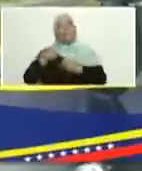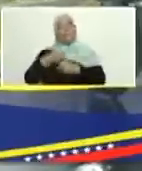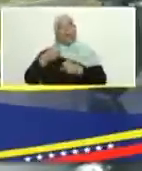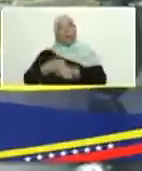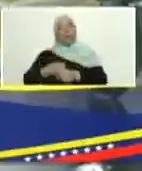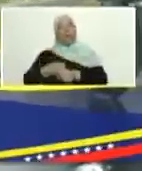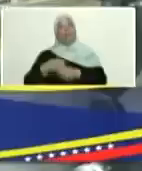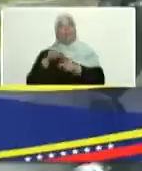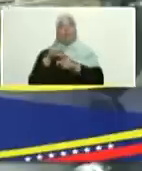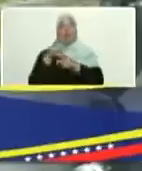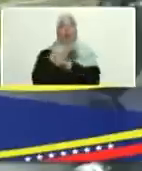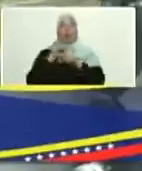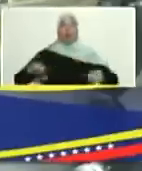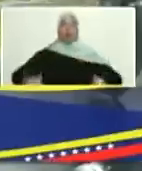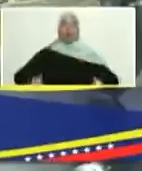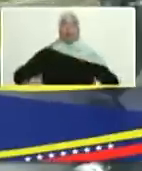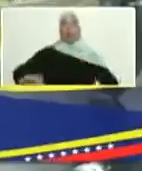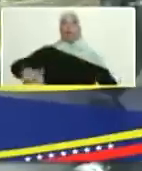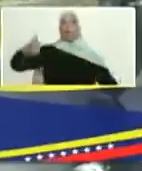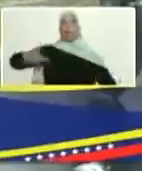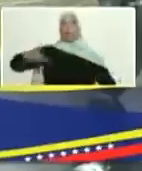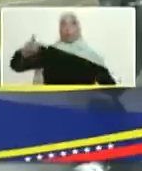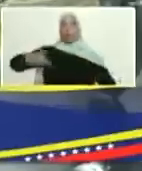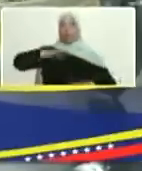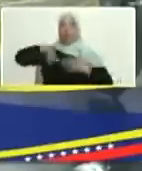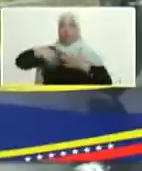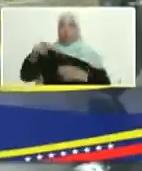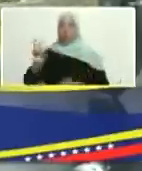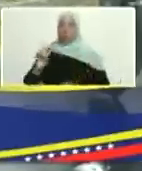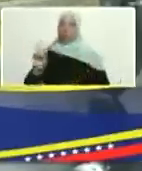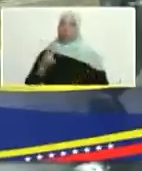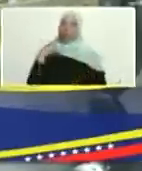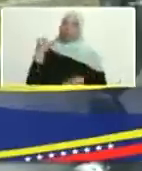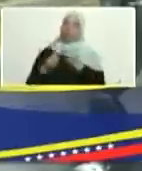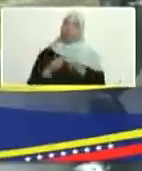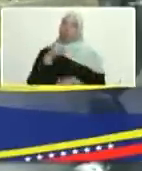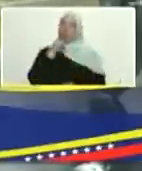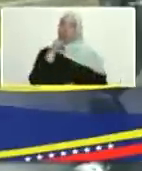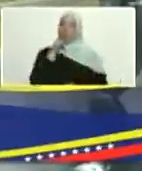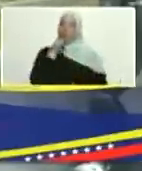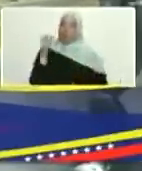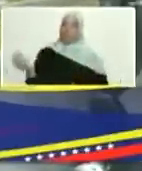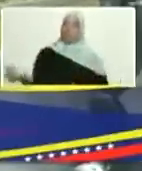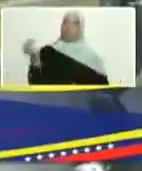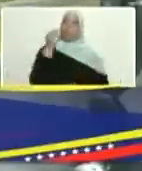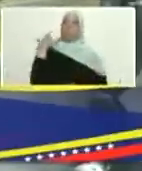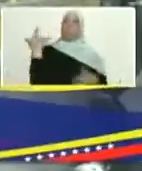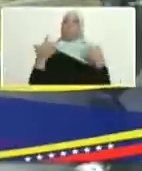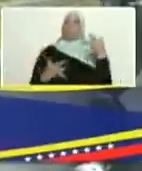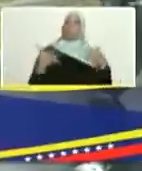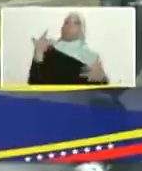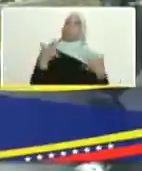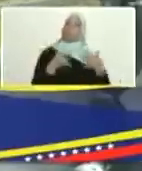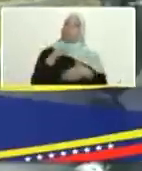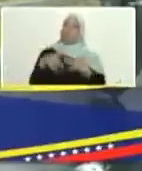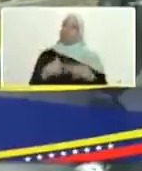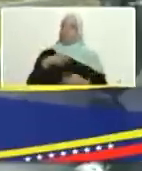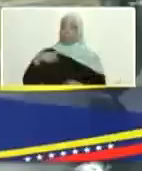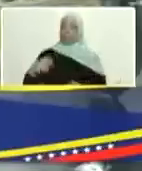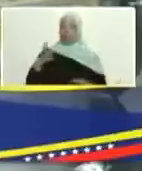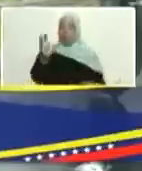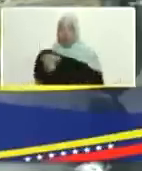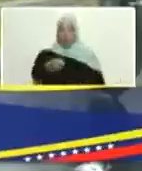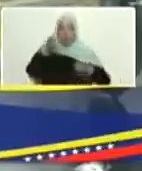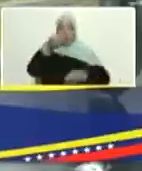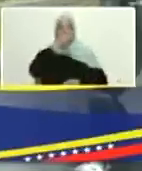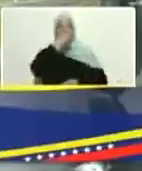de Portuguesa, una de las más grandes del país y una de las que le suministra más aceite para nuestra bolsa CLAC